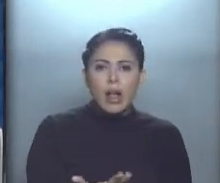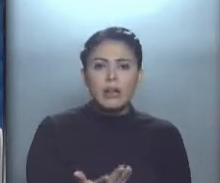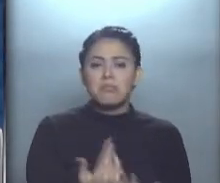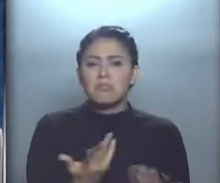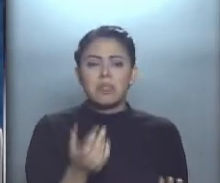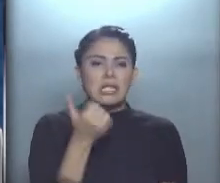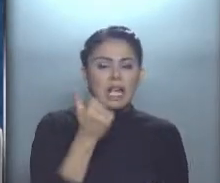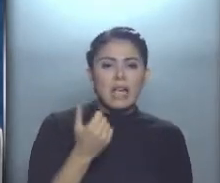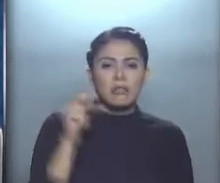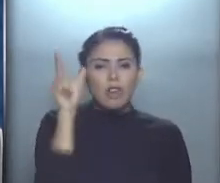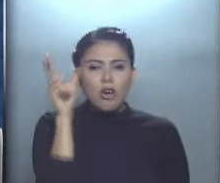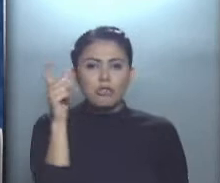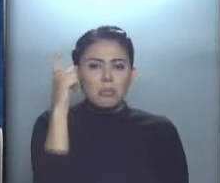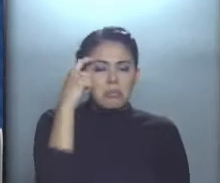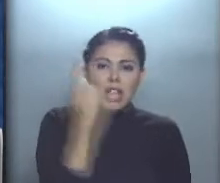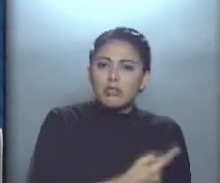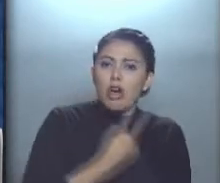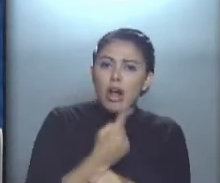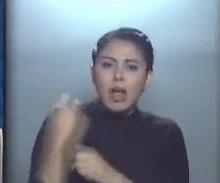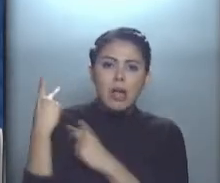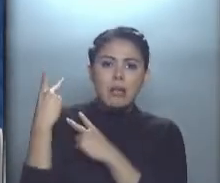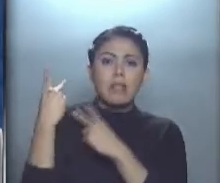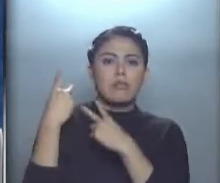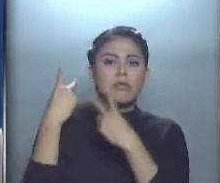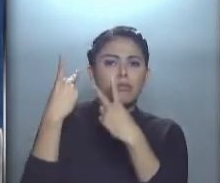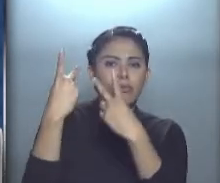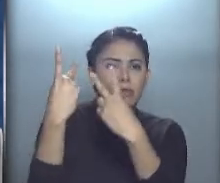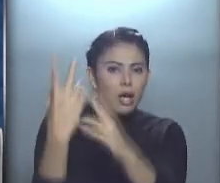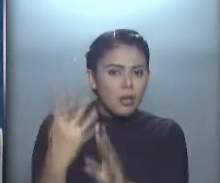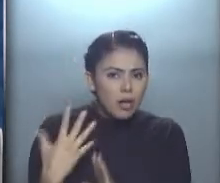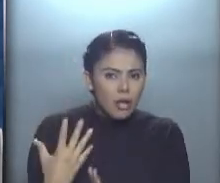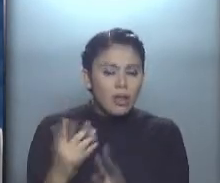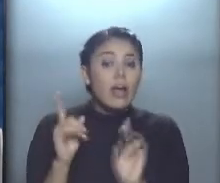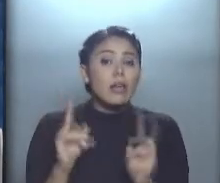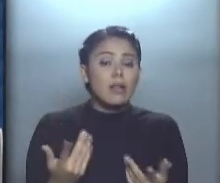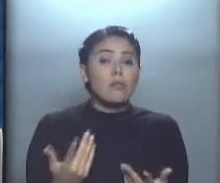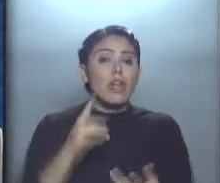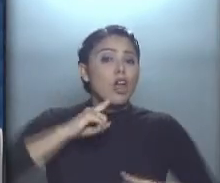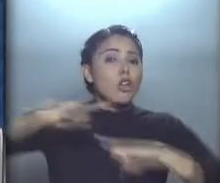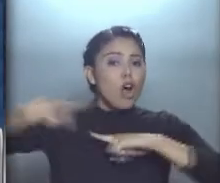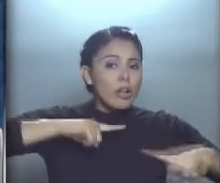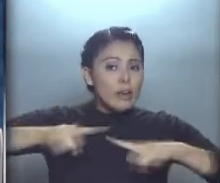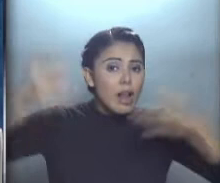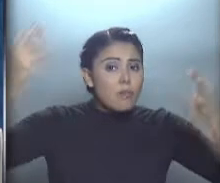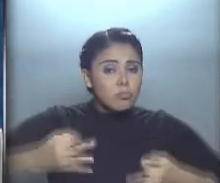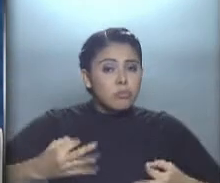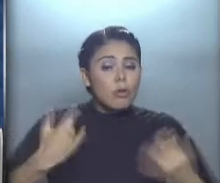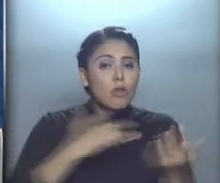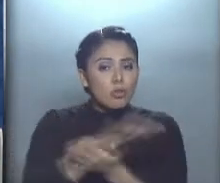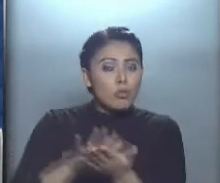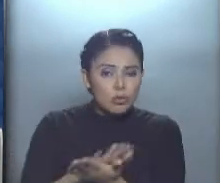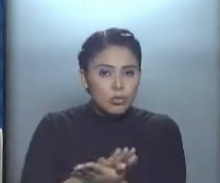de 6, 8, 10 horas para hacer el traslado físico y para lograr la coordinación correspondiente a la intervención